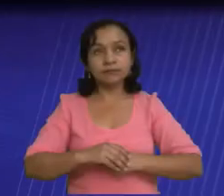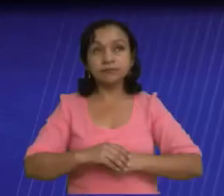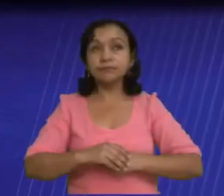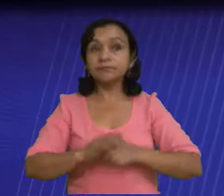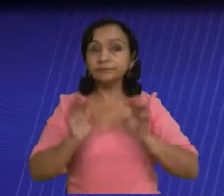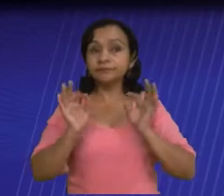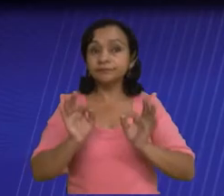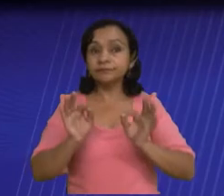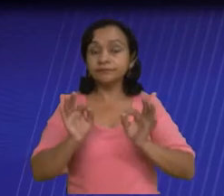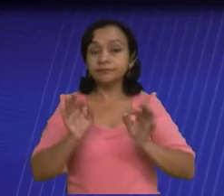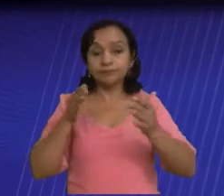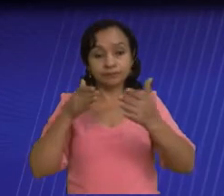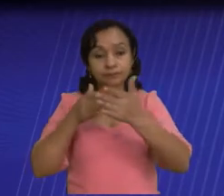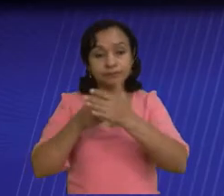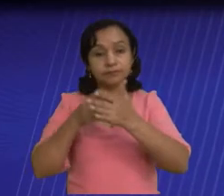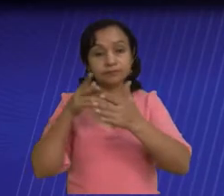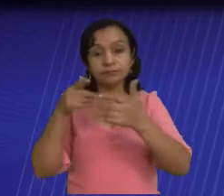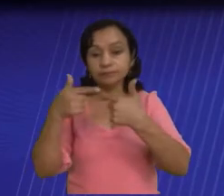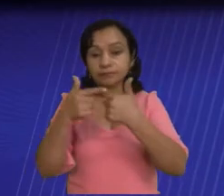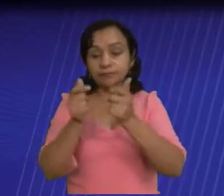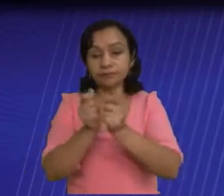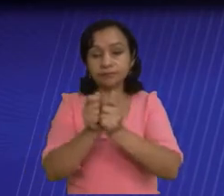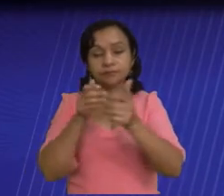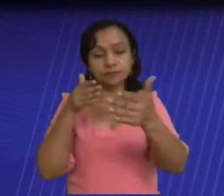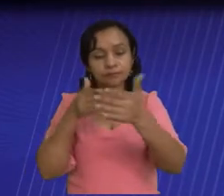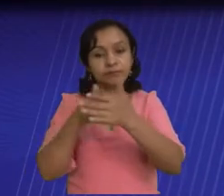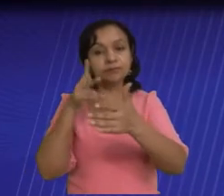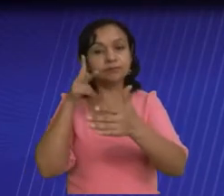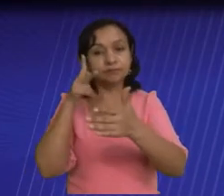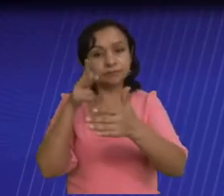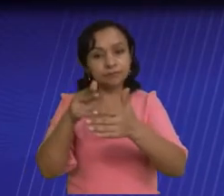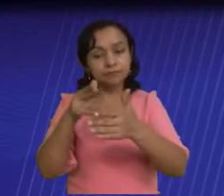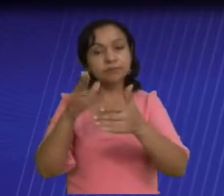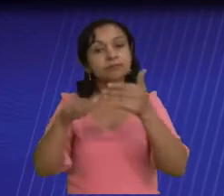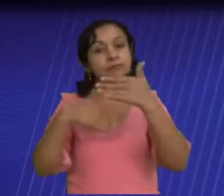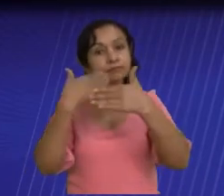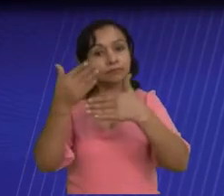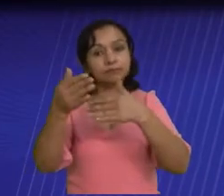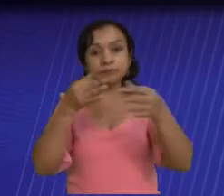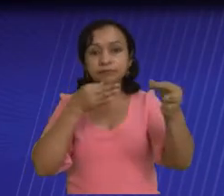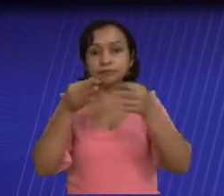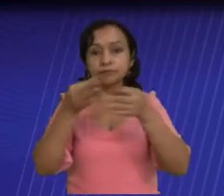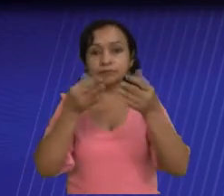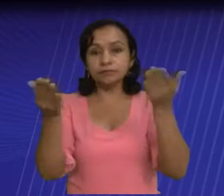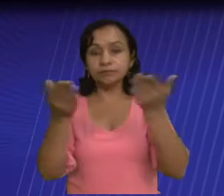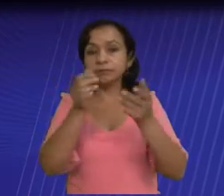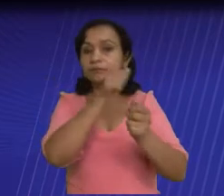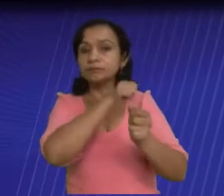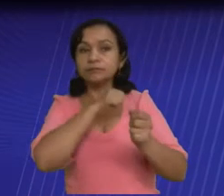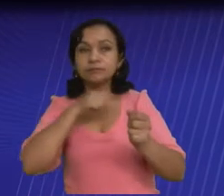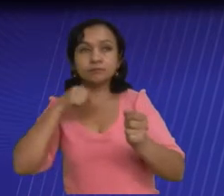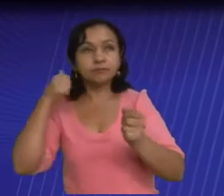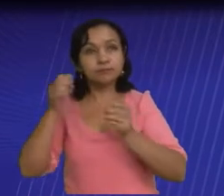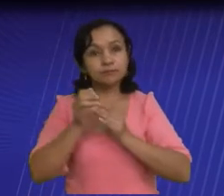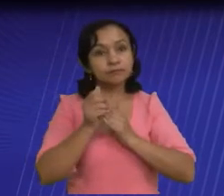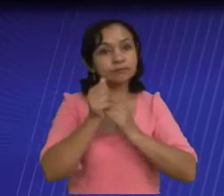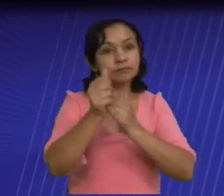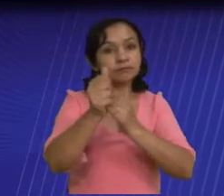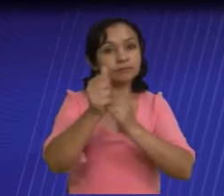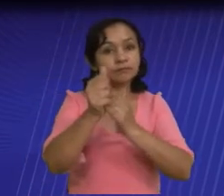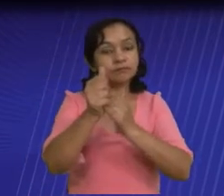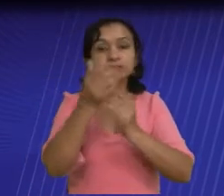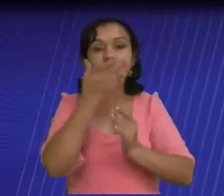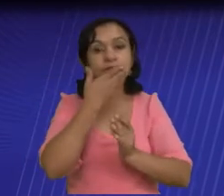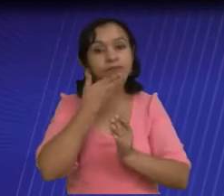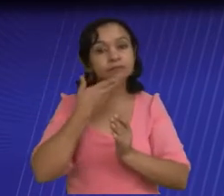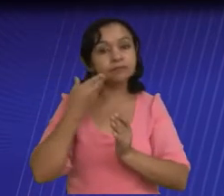Bien, y con este primer bloque de noticias nos vamos a un primer corte informativo. Al regresar les contamos sobre el examen de inducción y ubicación que realizan